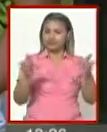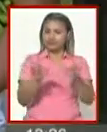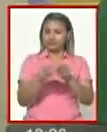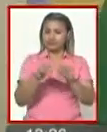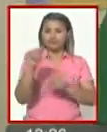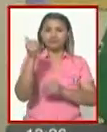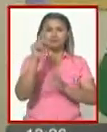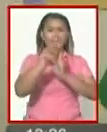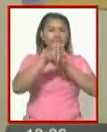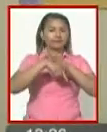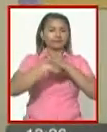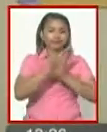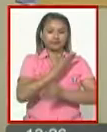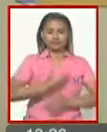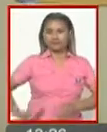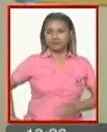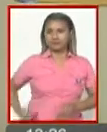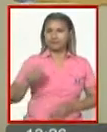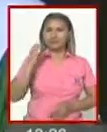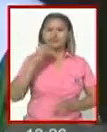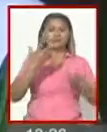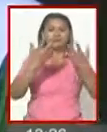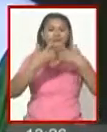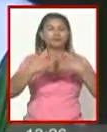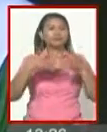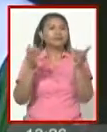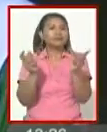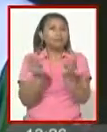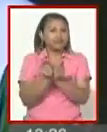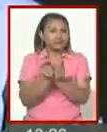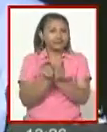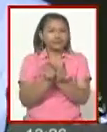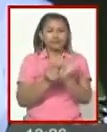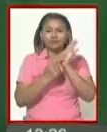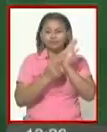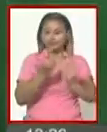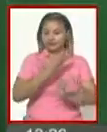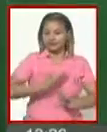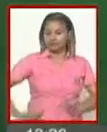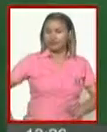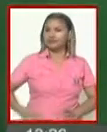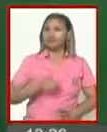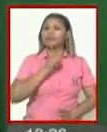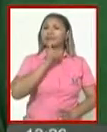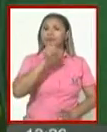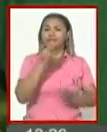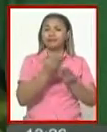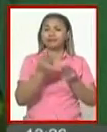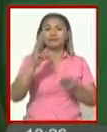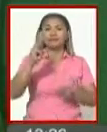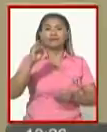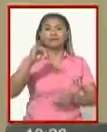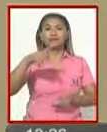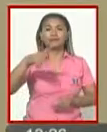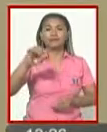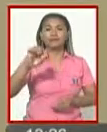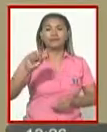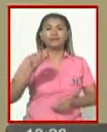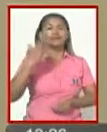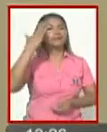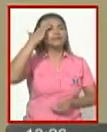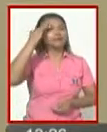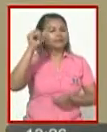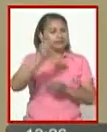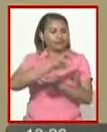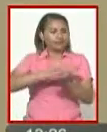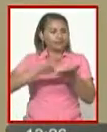reunido por 10 horas con el presidente morales los pequeños empresarios le mostraron al primer mandatario la realidad de las mipes y el porqué se les hace